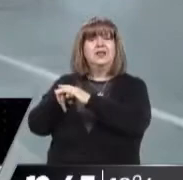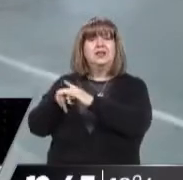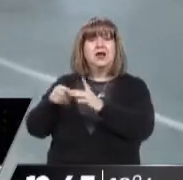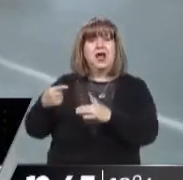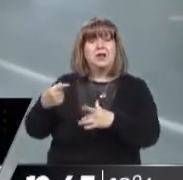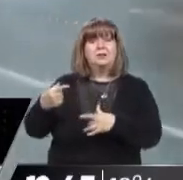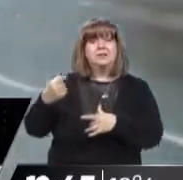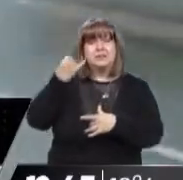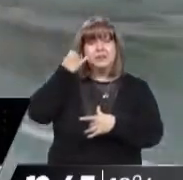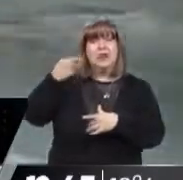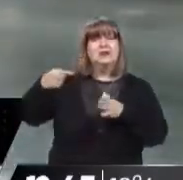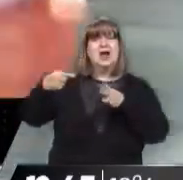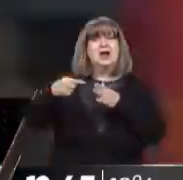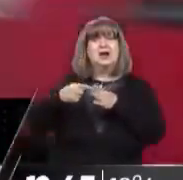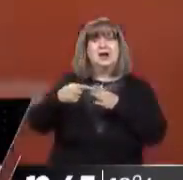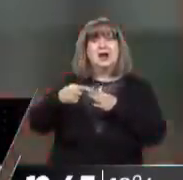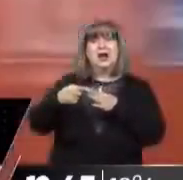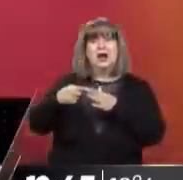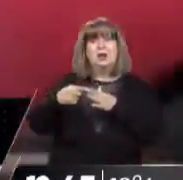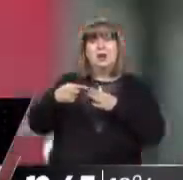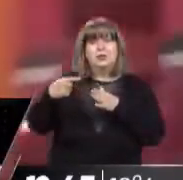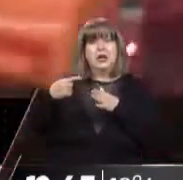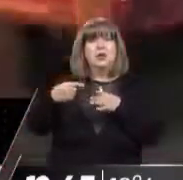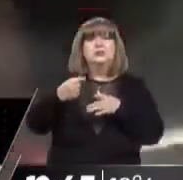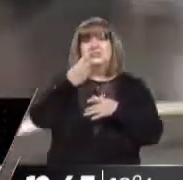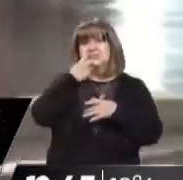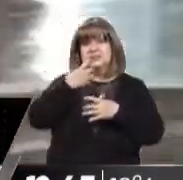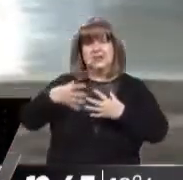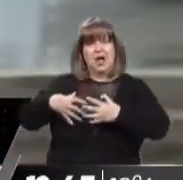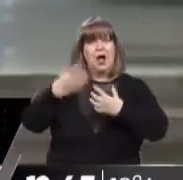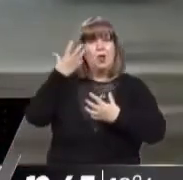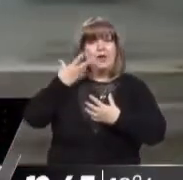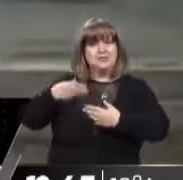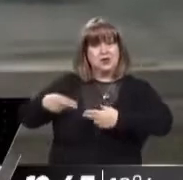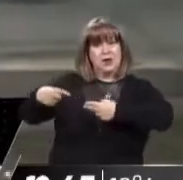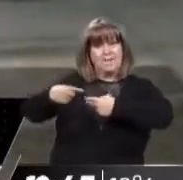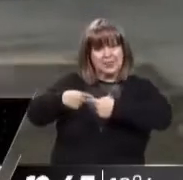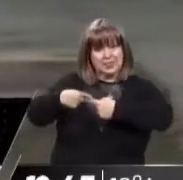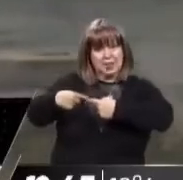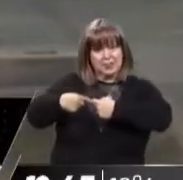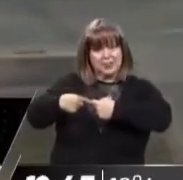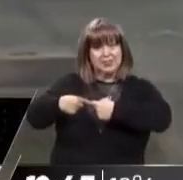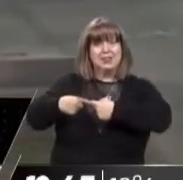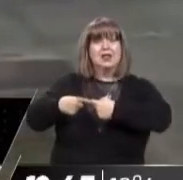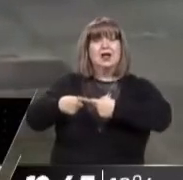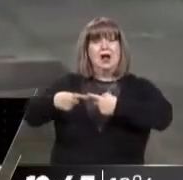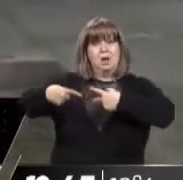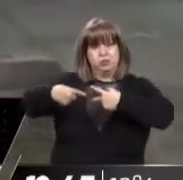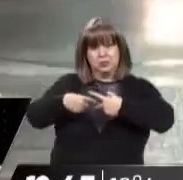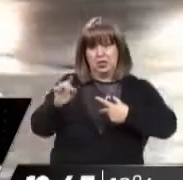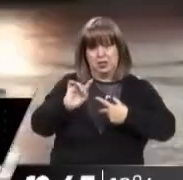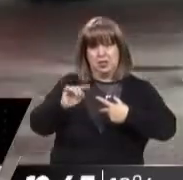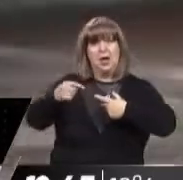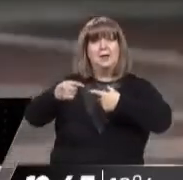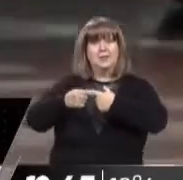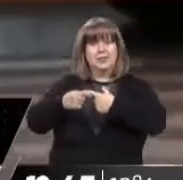se clava en la costilla, que si no, le atravesaba el pulmón, le atravesaba el corazón, lo podrían haber matado perfectamente. Entonces,